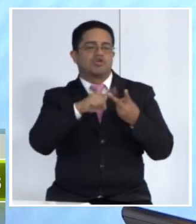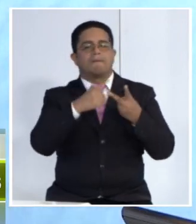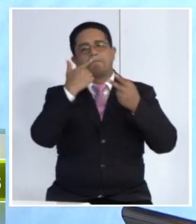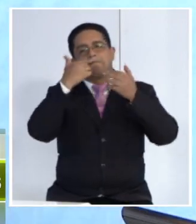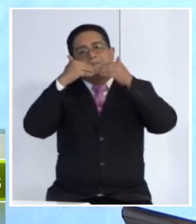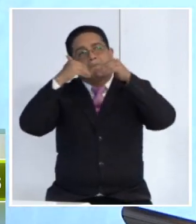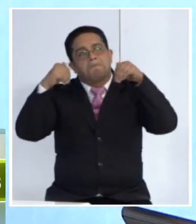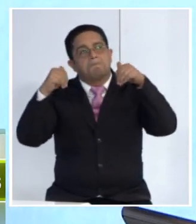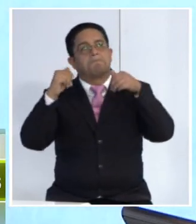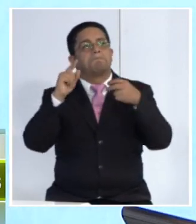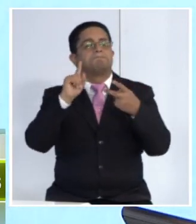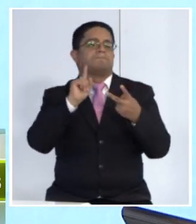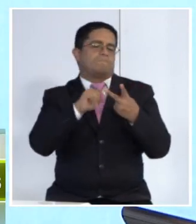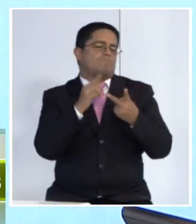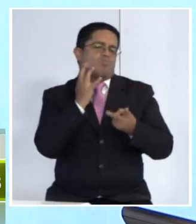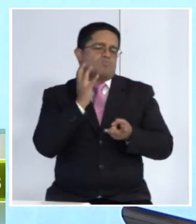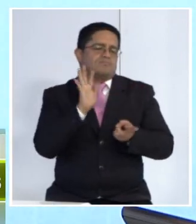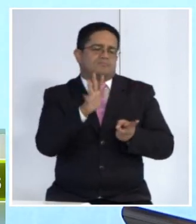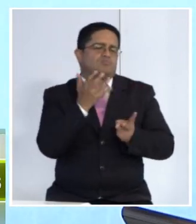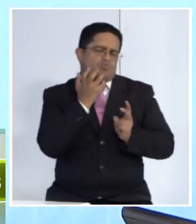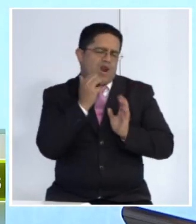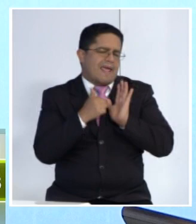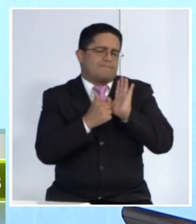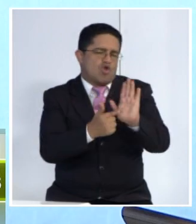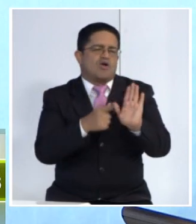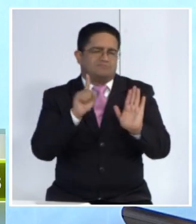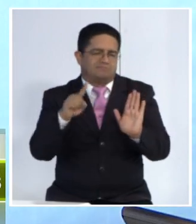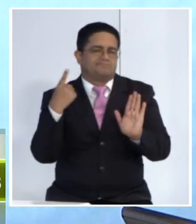hendido. Te puedo dar ejemplo.